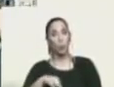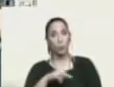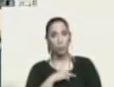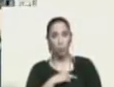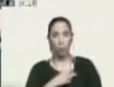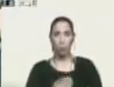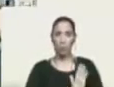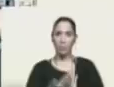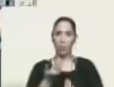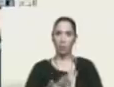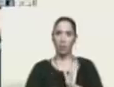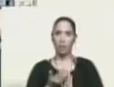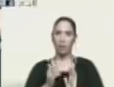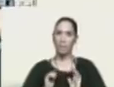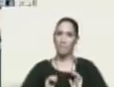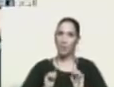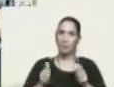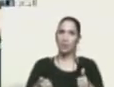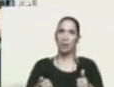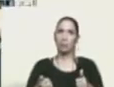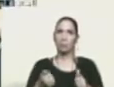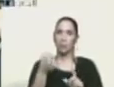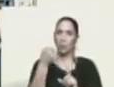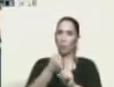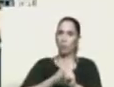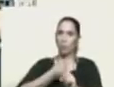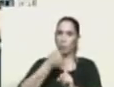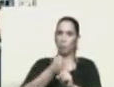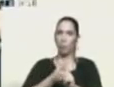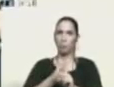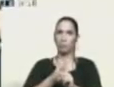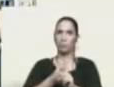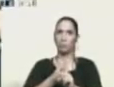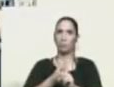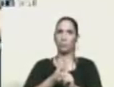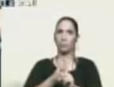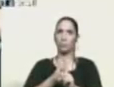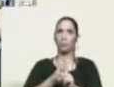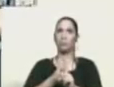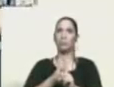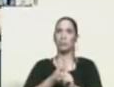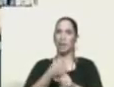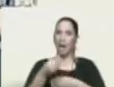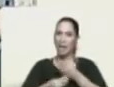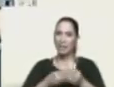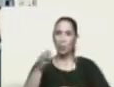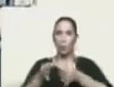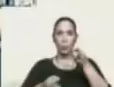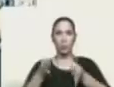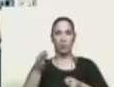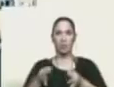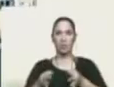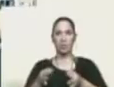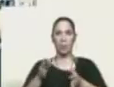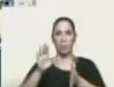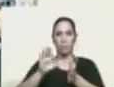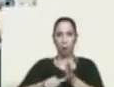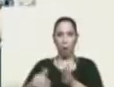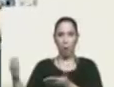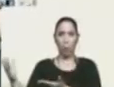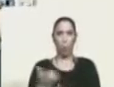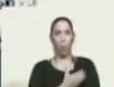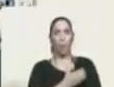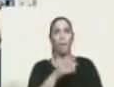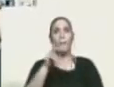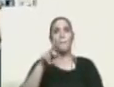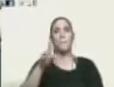emblemático comenzar una lucha que aún sigue para hacer justicia en los casos de desfalco en PDVSA. En